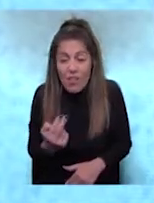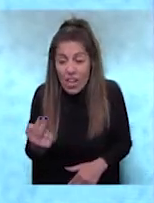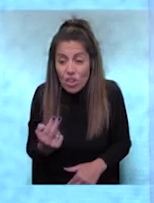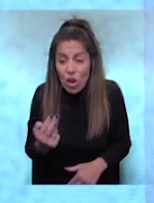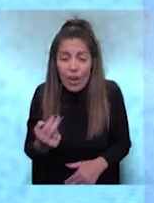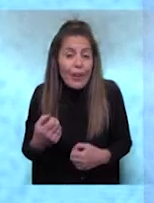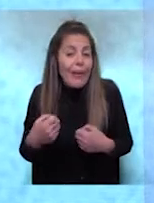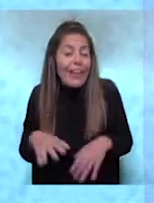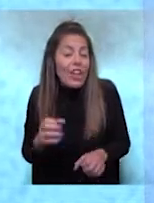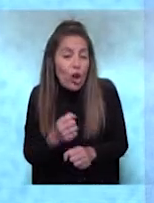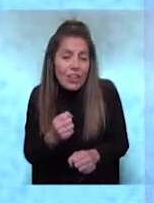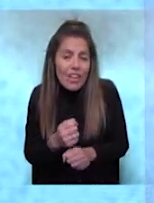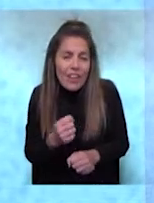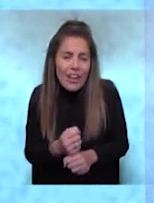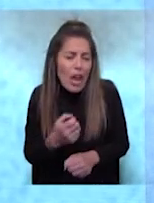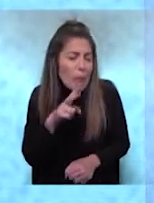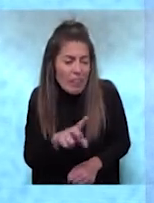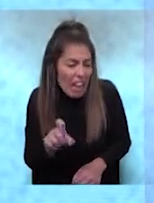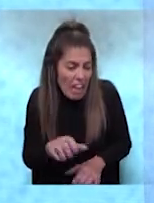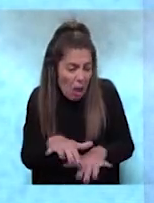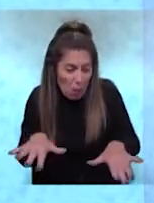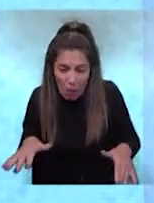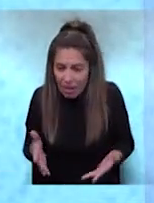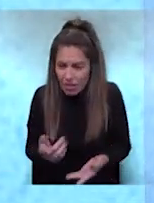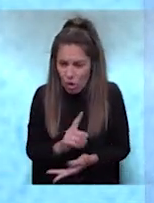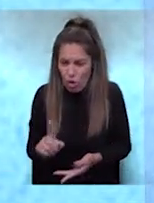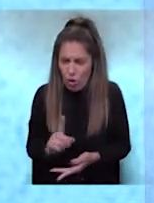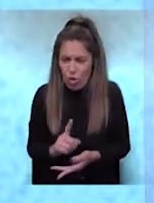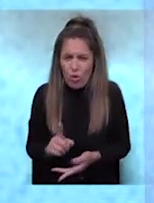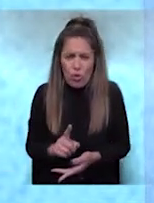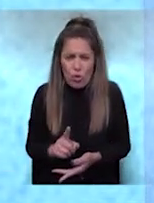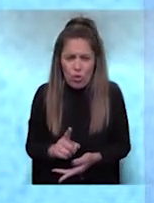La diarrea. Mirá el agua de este país. Entonces,